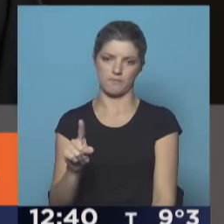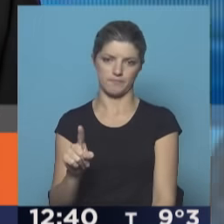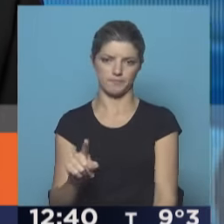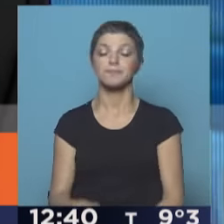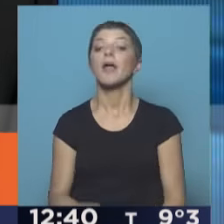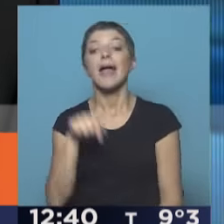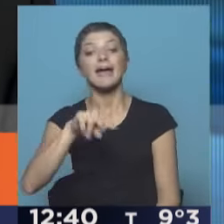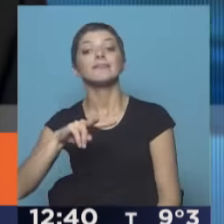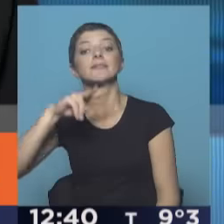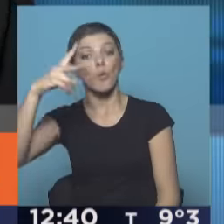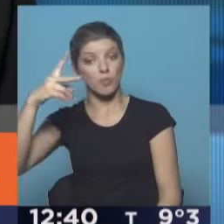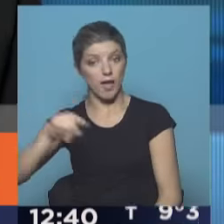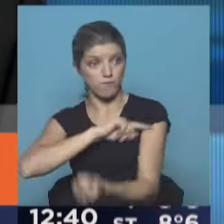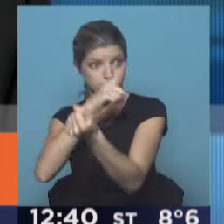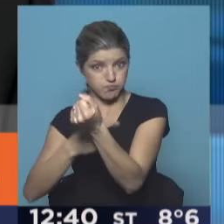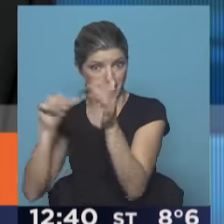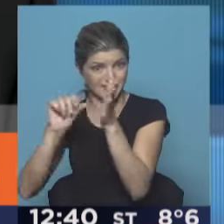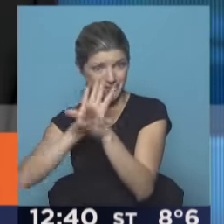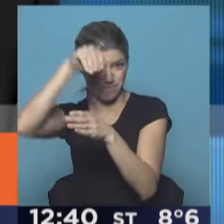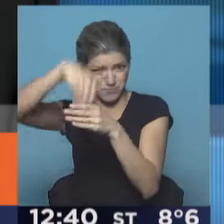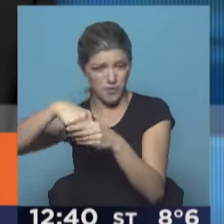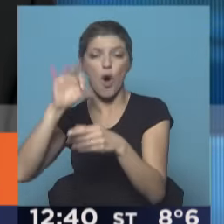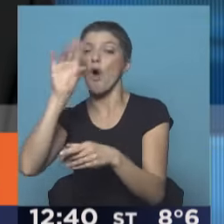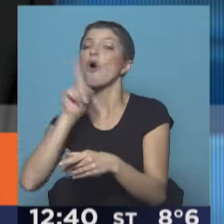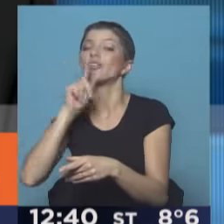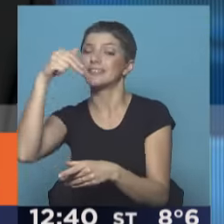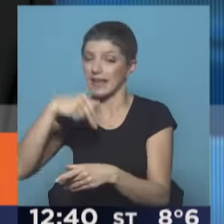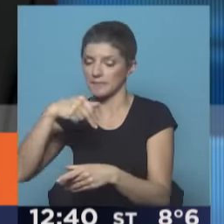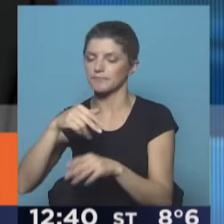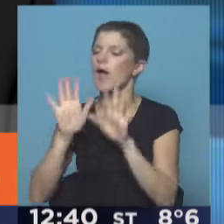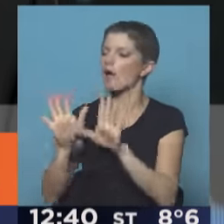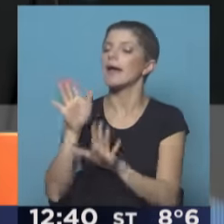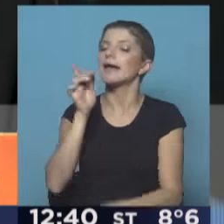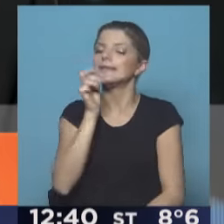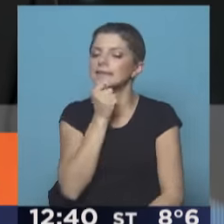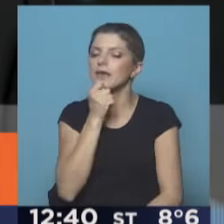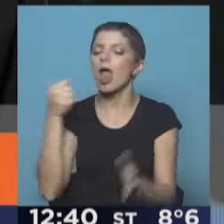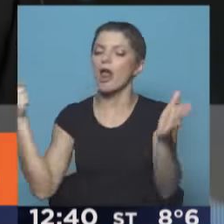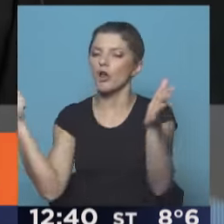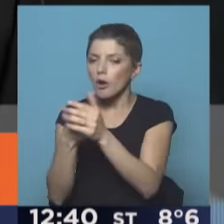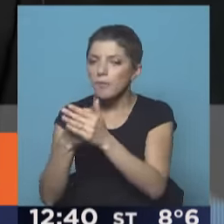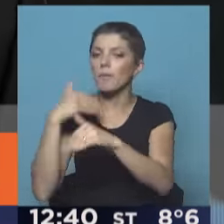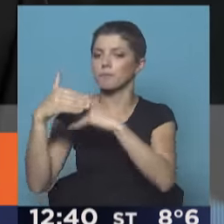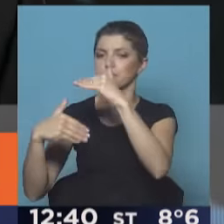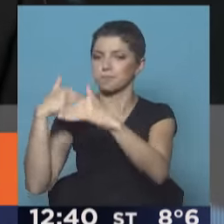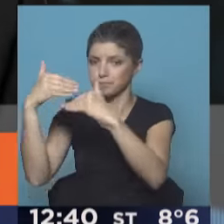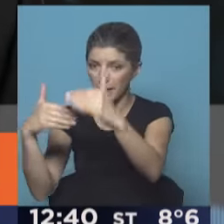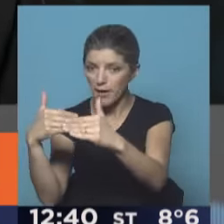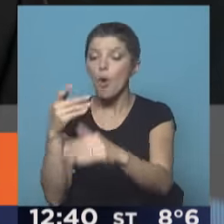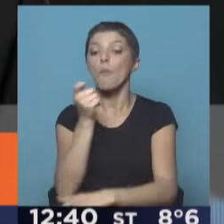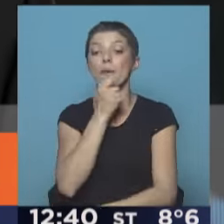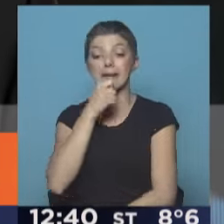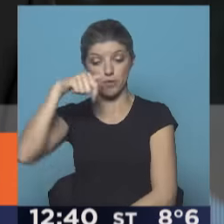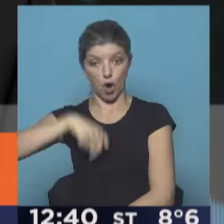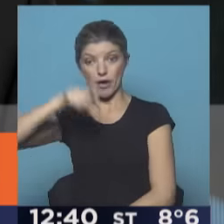otá esto es una realidad ahora cuánto hubiera incidido que el golpe prosperara en la región sobre todo a la luz que por ejemplo Egipto tiene